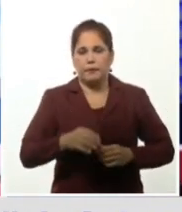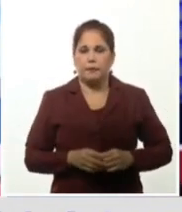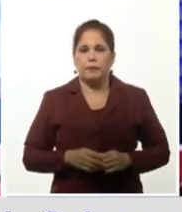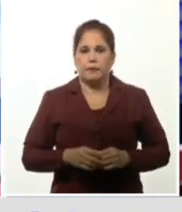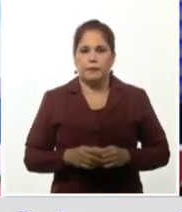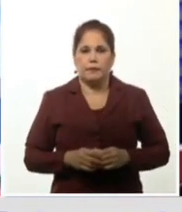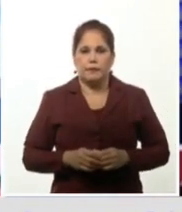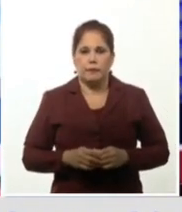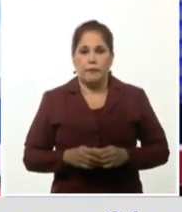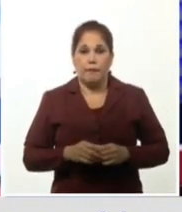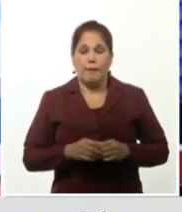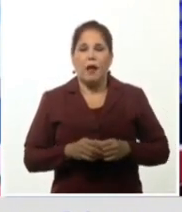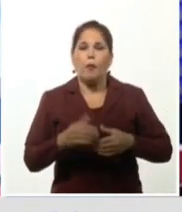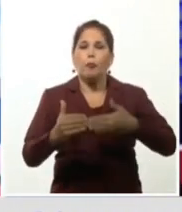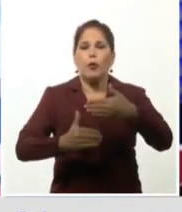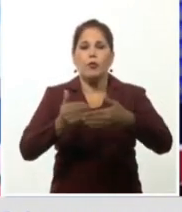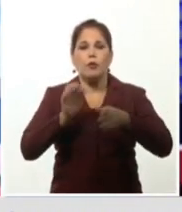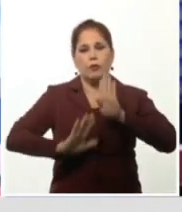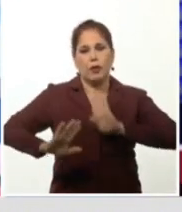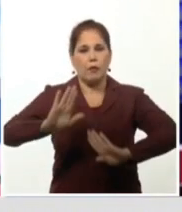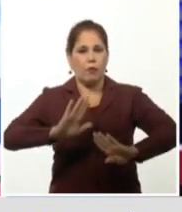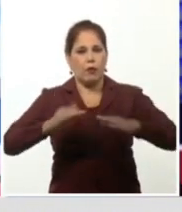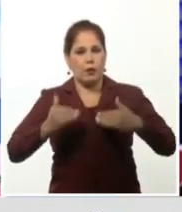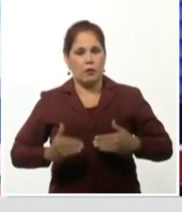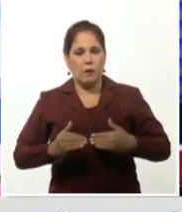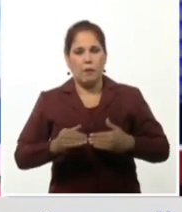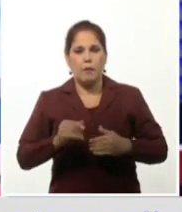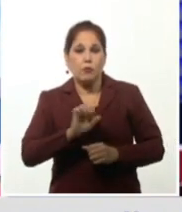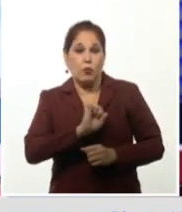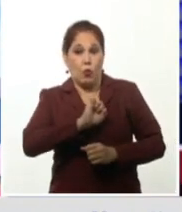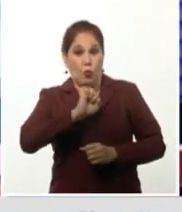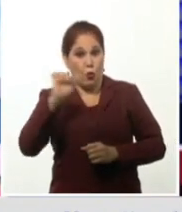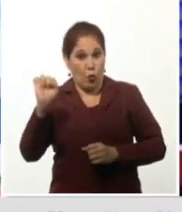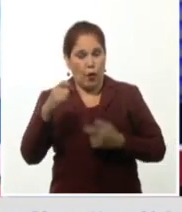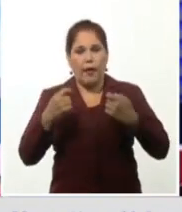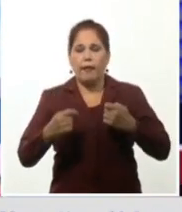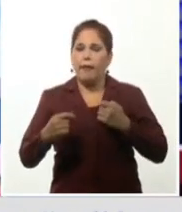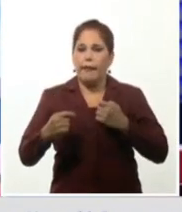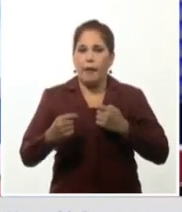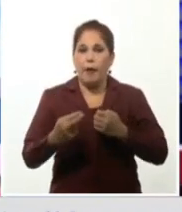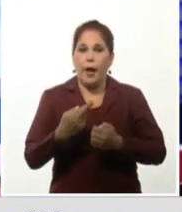es el proceso mediante el cual uno logra tener